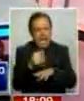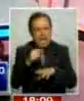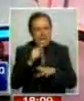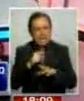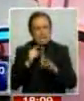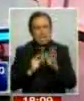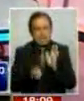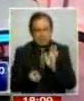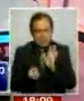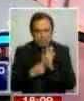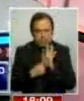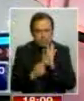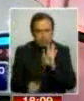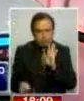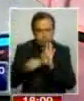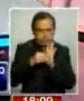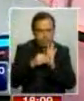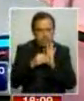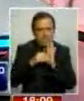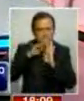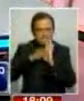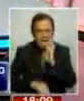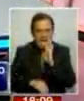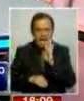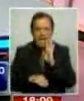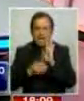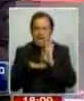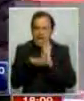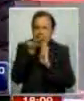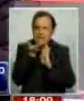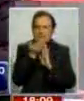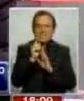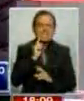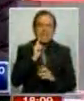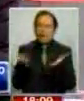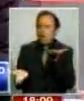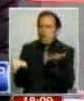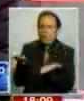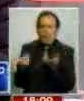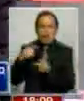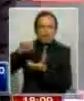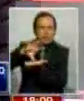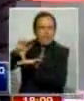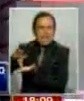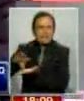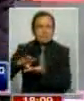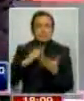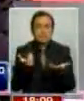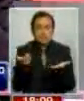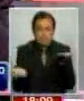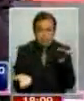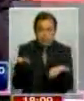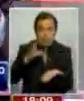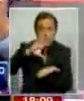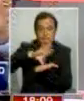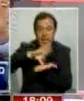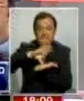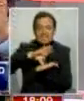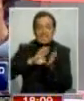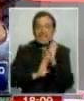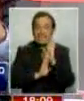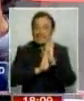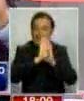carga tributaria en Chile? ¿Es baja? ¿Es alta? ¿Con quién nos comparamos? Y básicamente lo que uno hace es que nos comparamos con los países